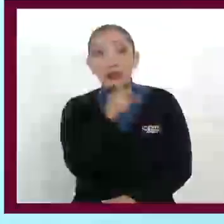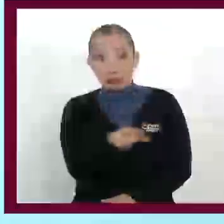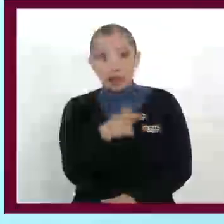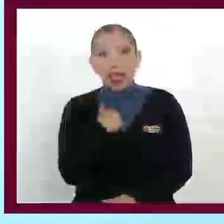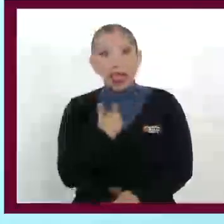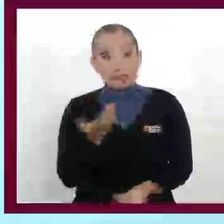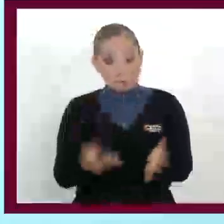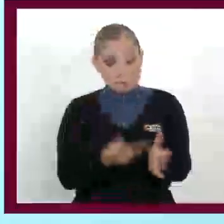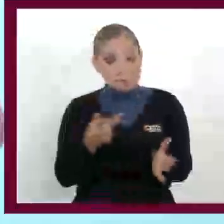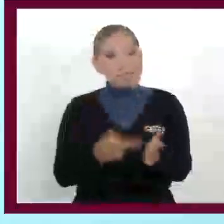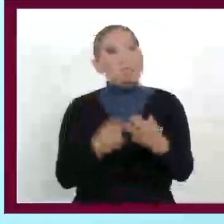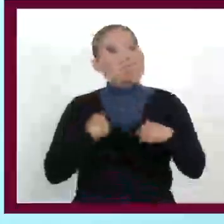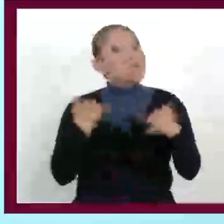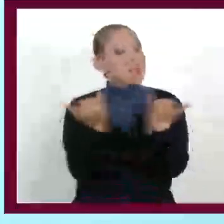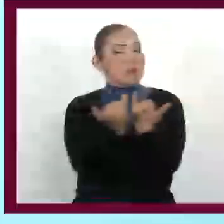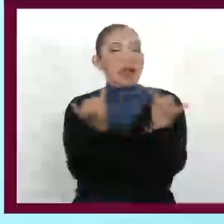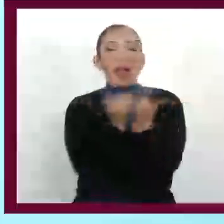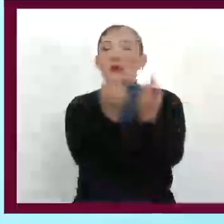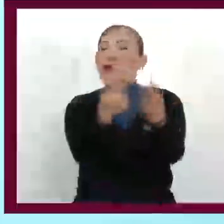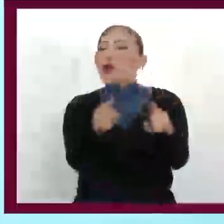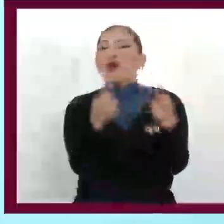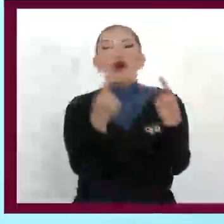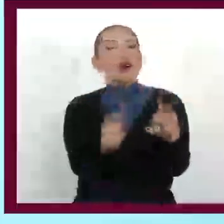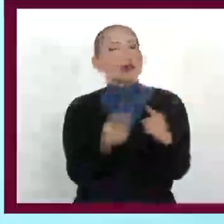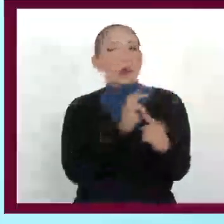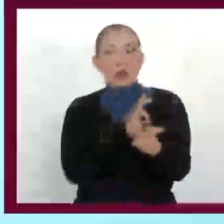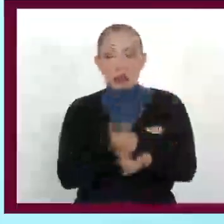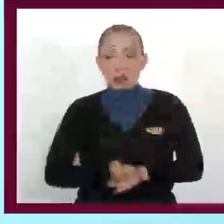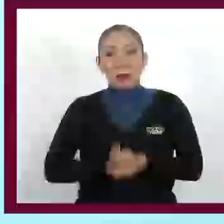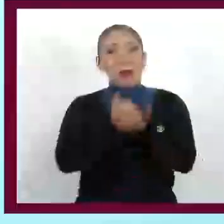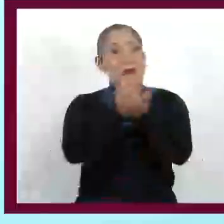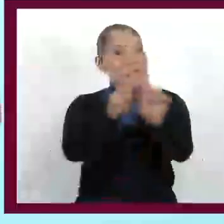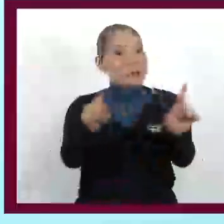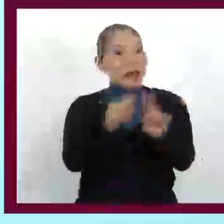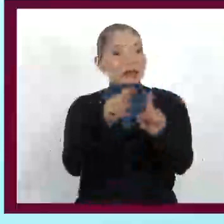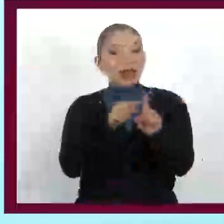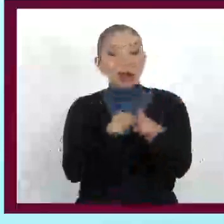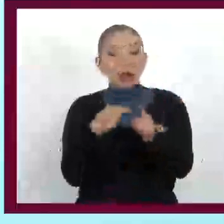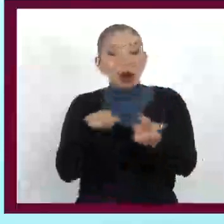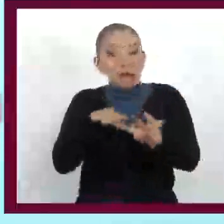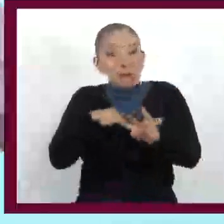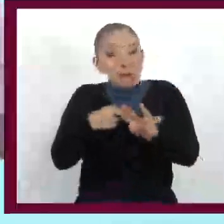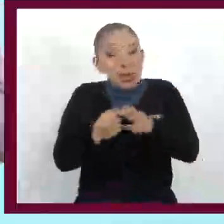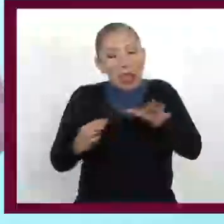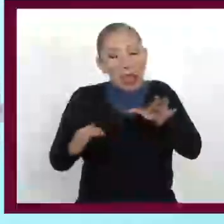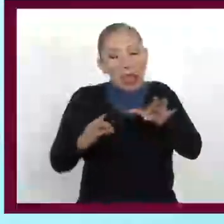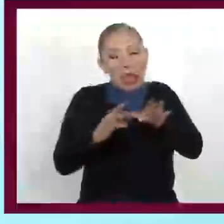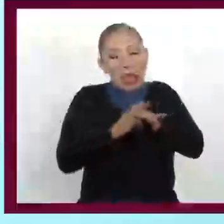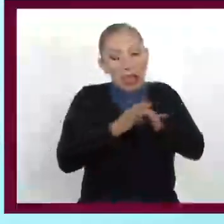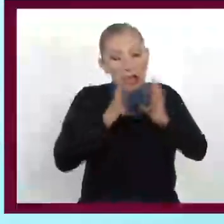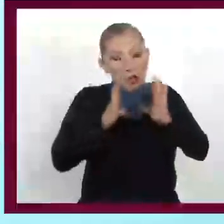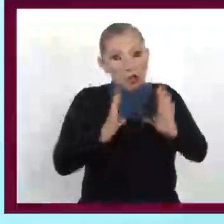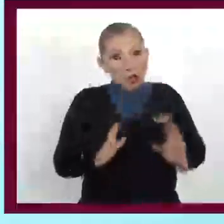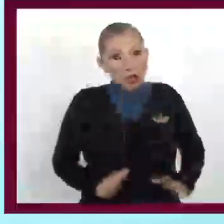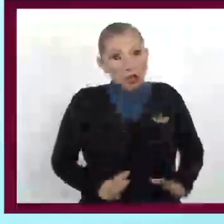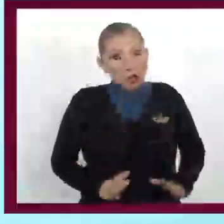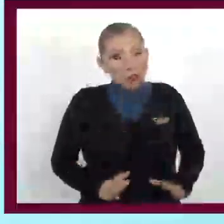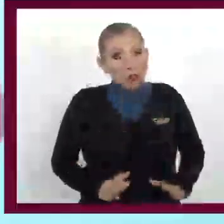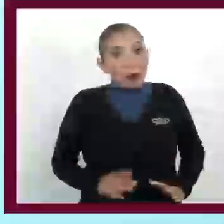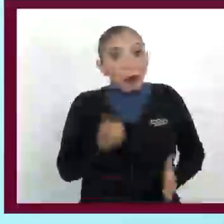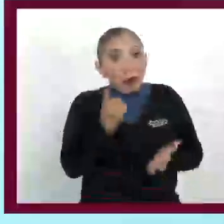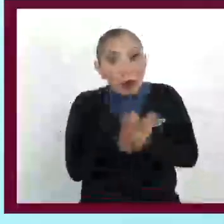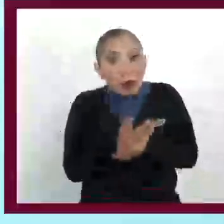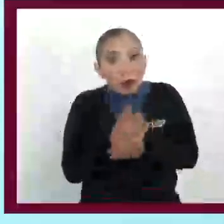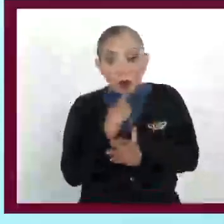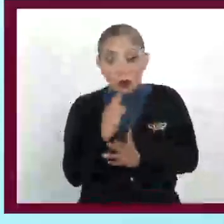También me pasa seguido. Y es que la música tiene muchas capacidades, como la de surgir directamente de nuestro cuerpo y